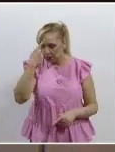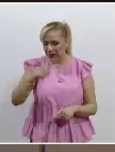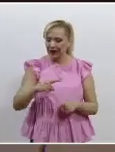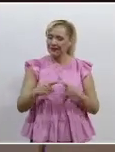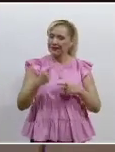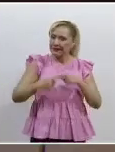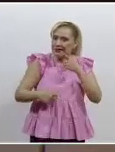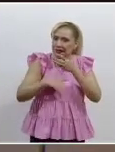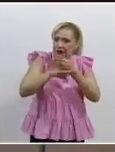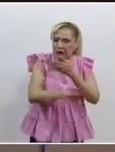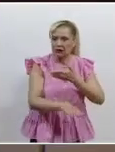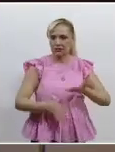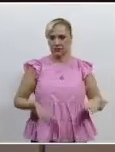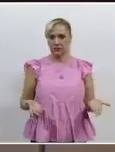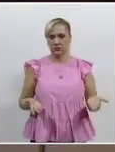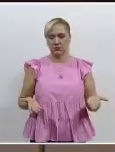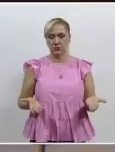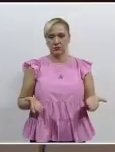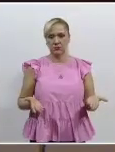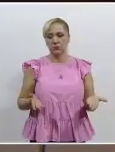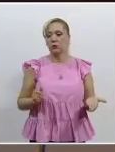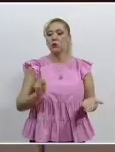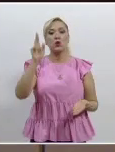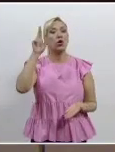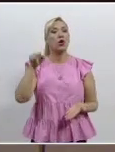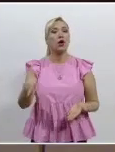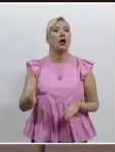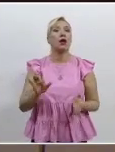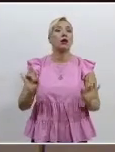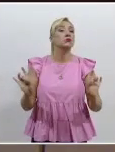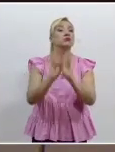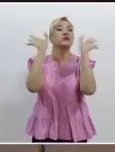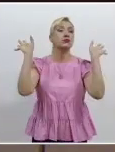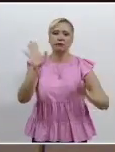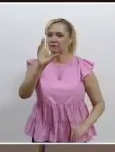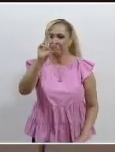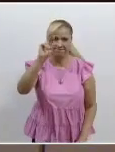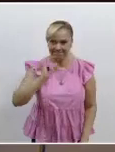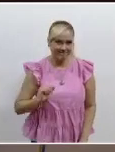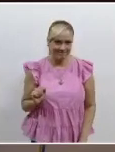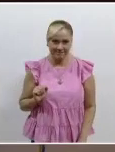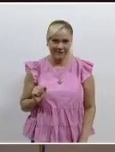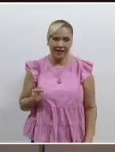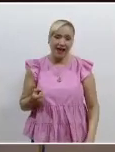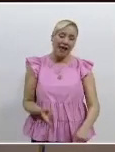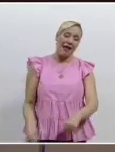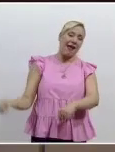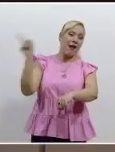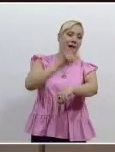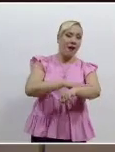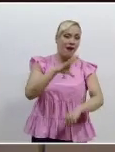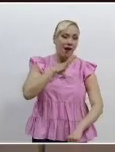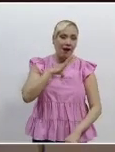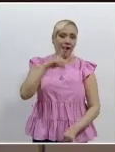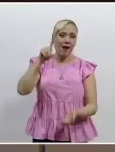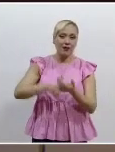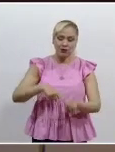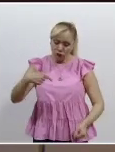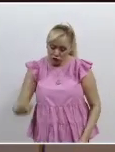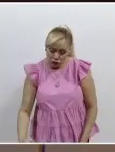prevenirlos. No surgen por generación espontánea. Hay un caldo de cultivo. Por